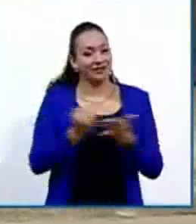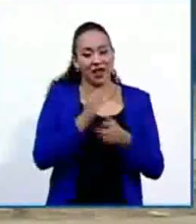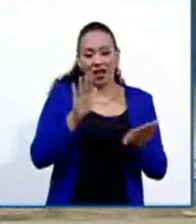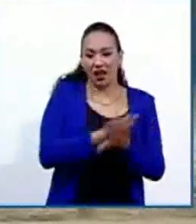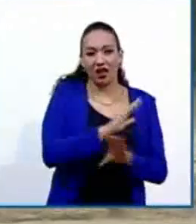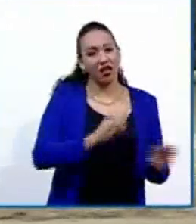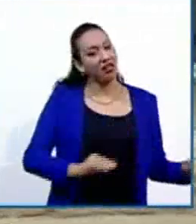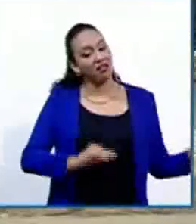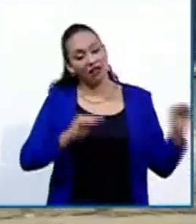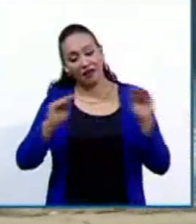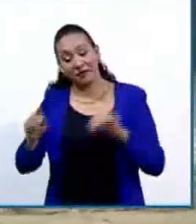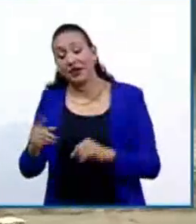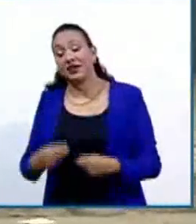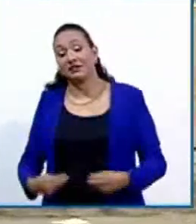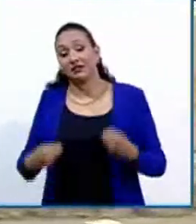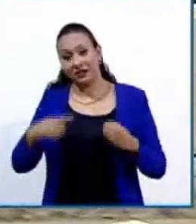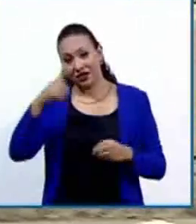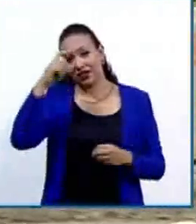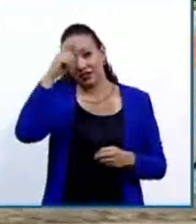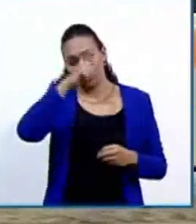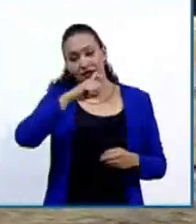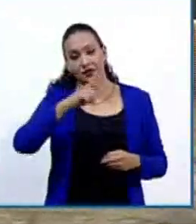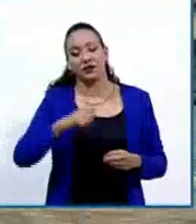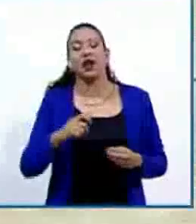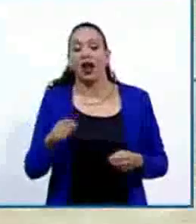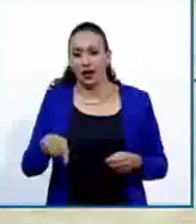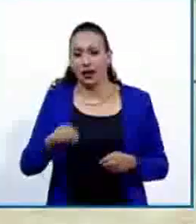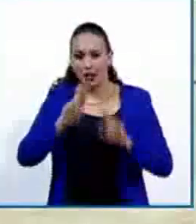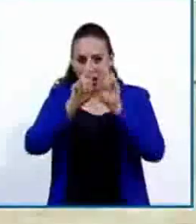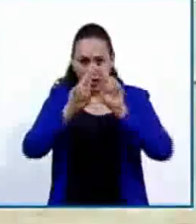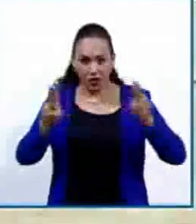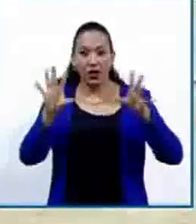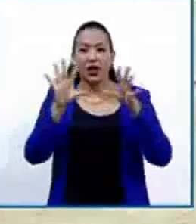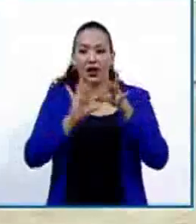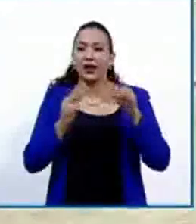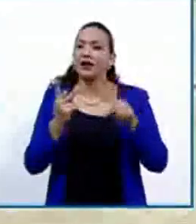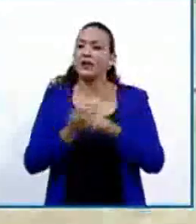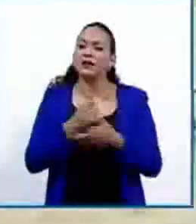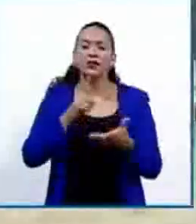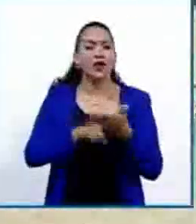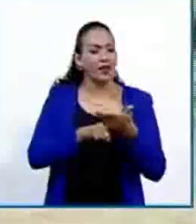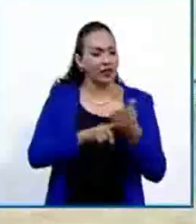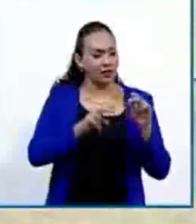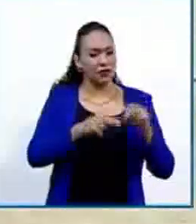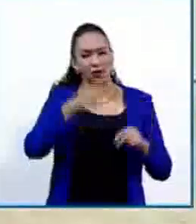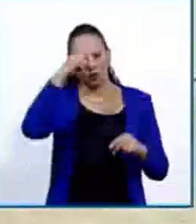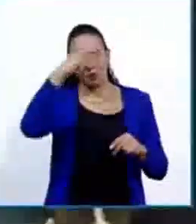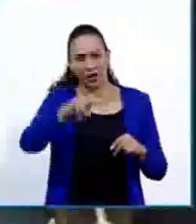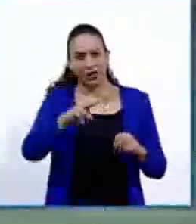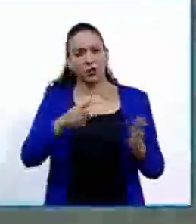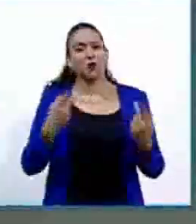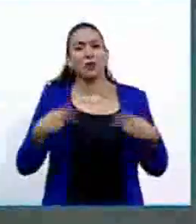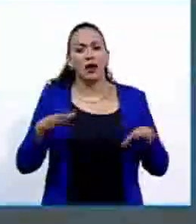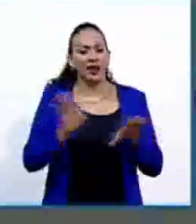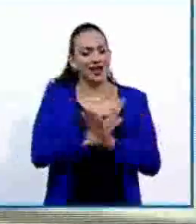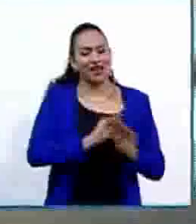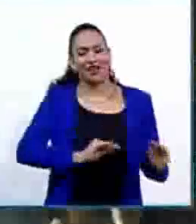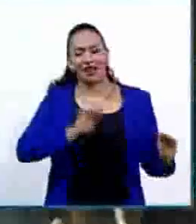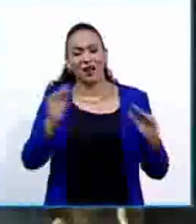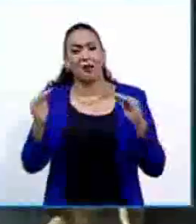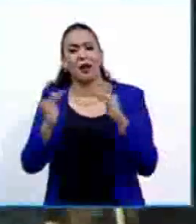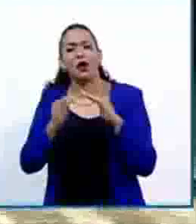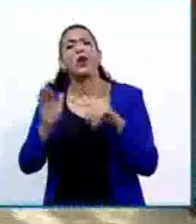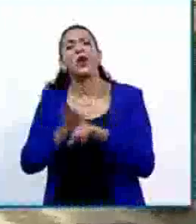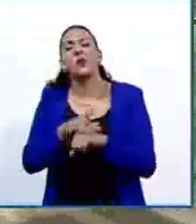ONU sobre los derechos de las personas desplazadas internas emitió diversas recomendaciones. Destacó la Unidad General de